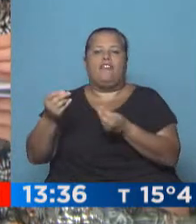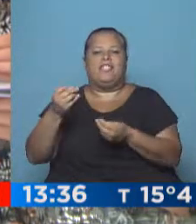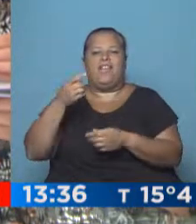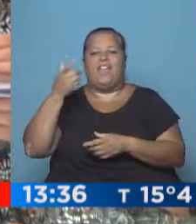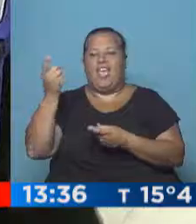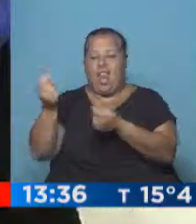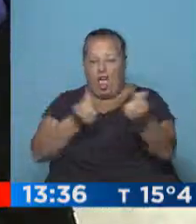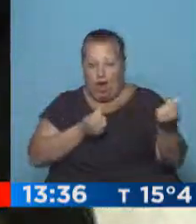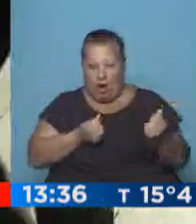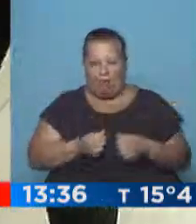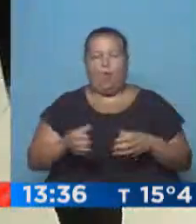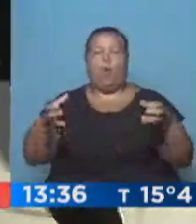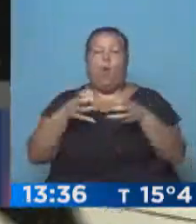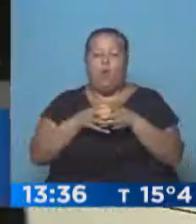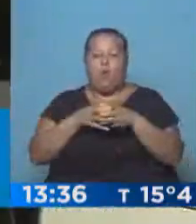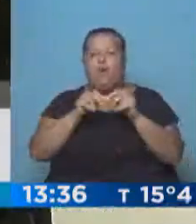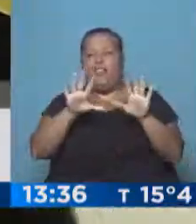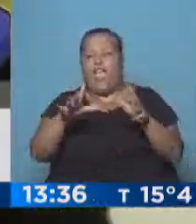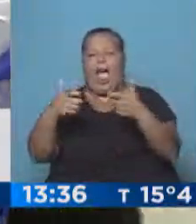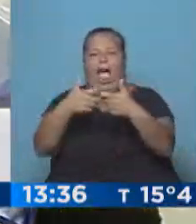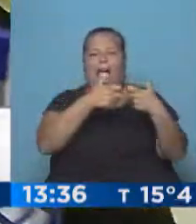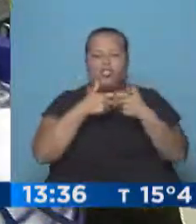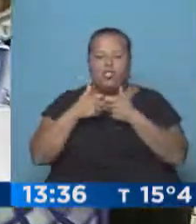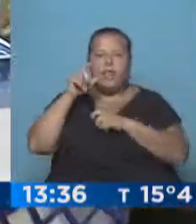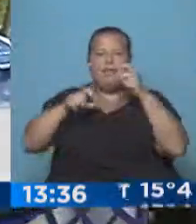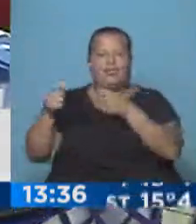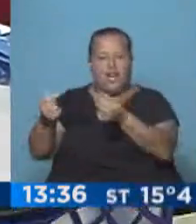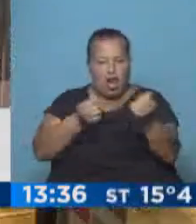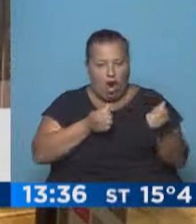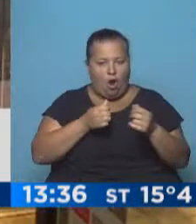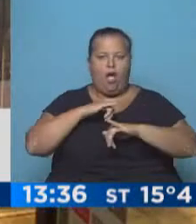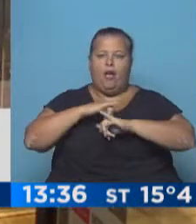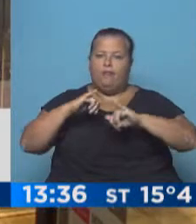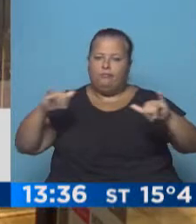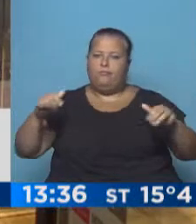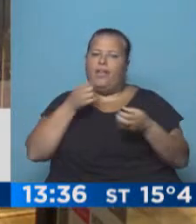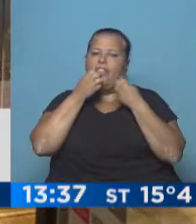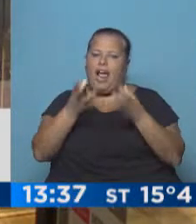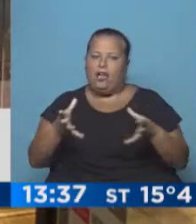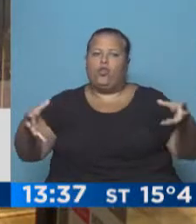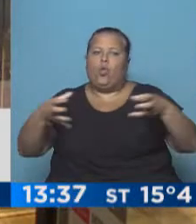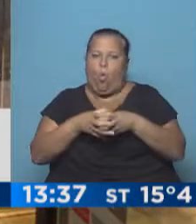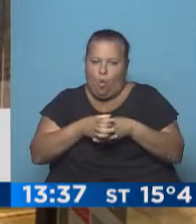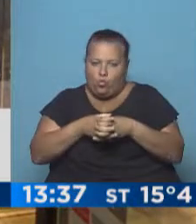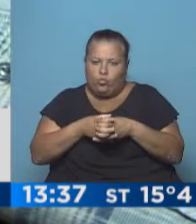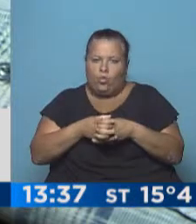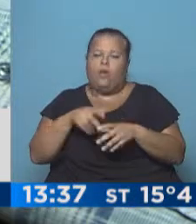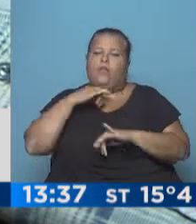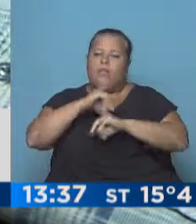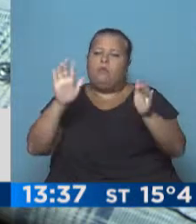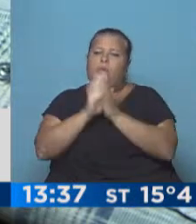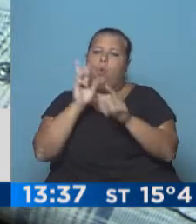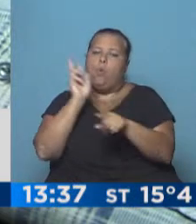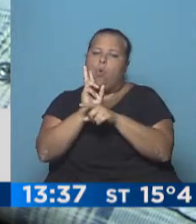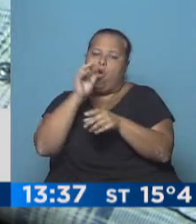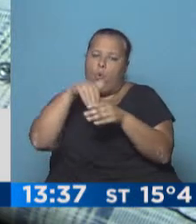consumidor. Un grupo de 10 asociaciones de consumidores difundieron una declaración conjunta en la que llamaron a defender con